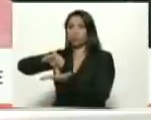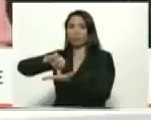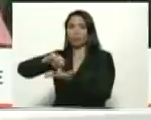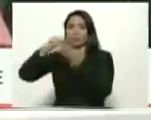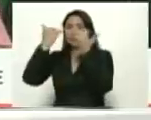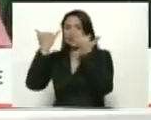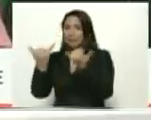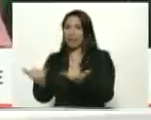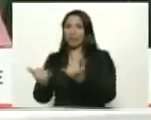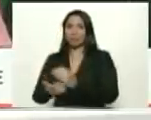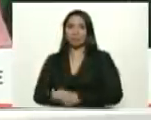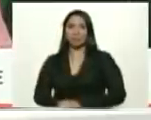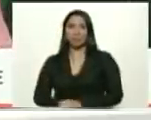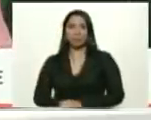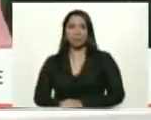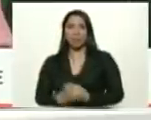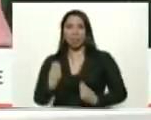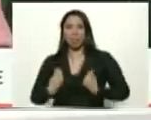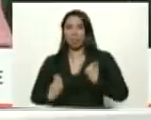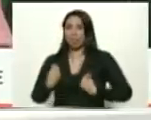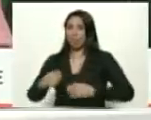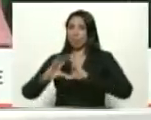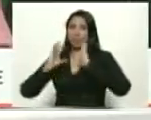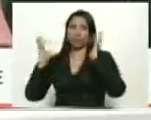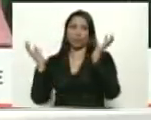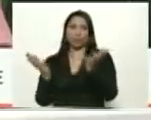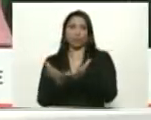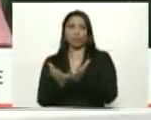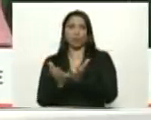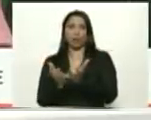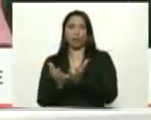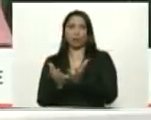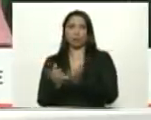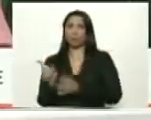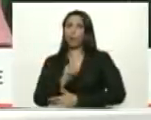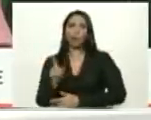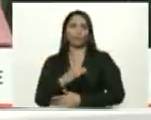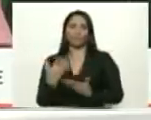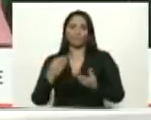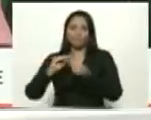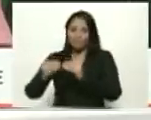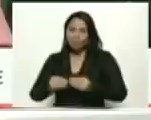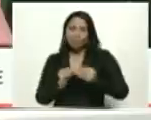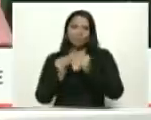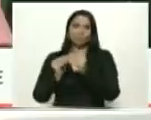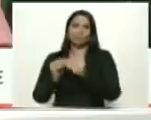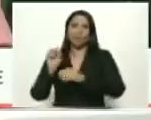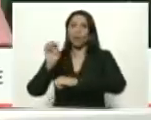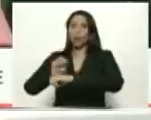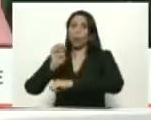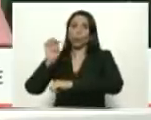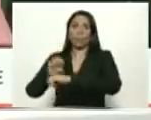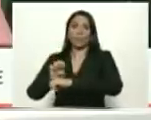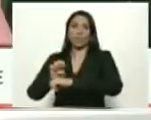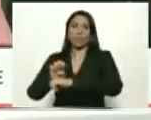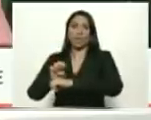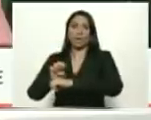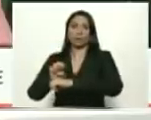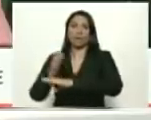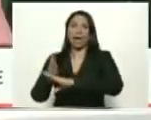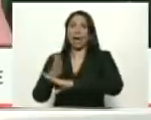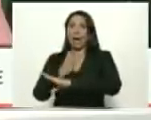ya de la preocupación mundial. No se recuperará la economía antes de la